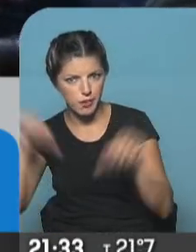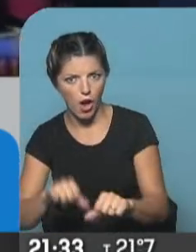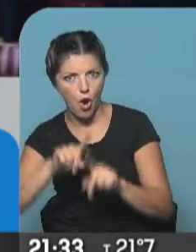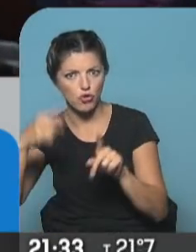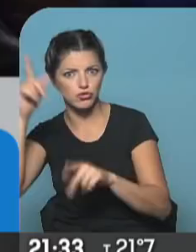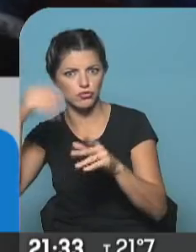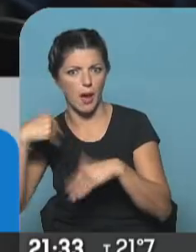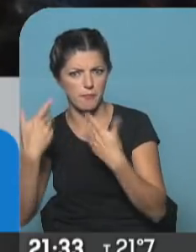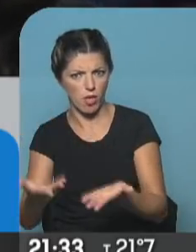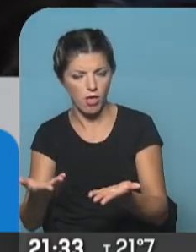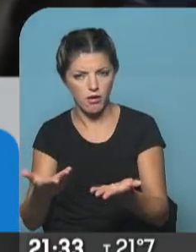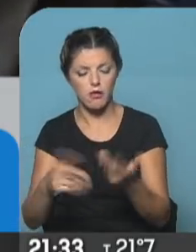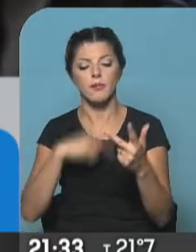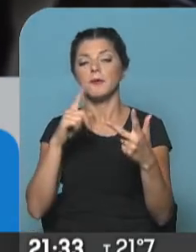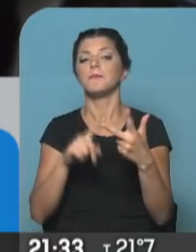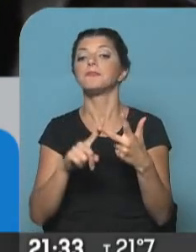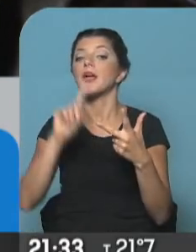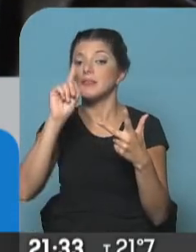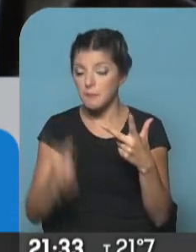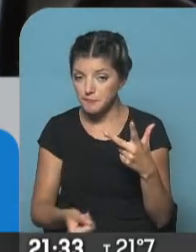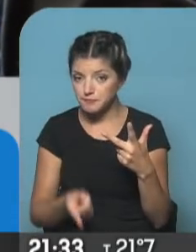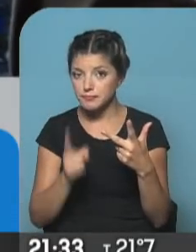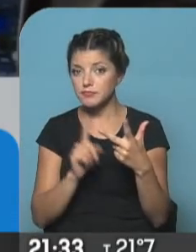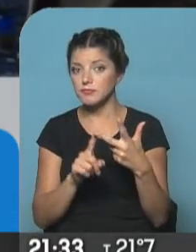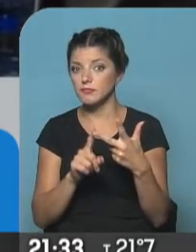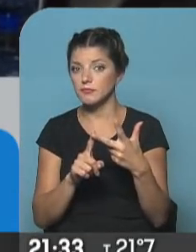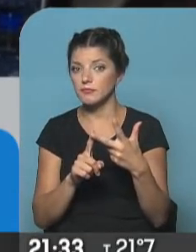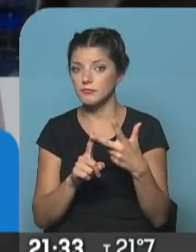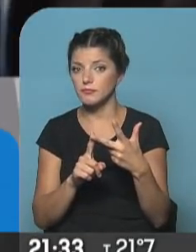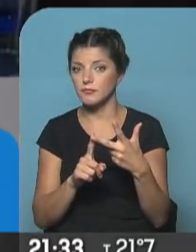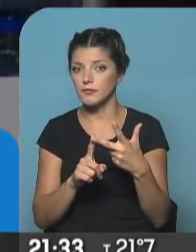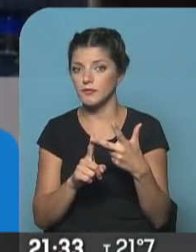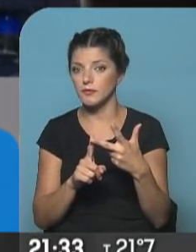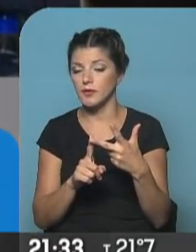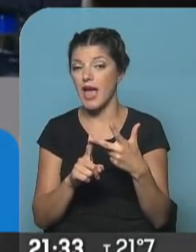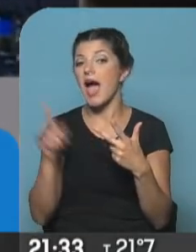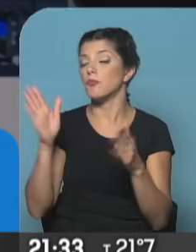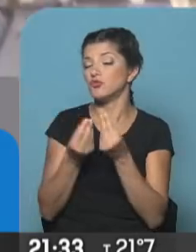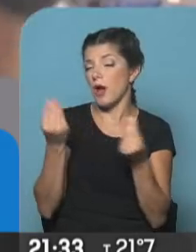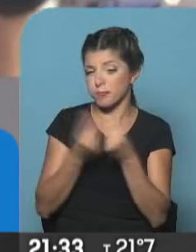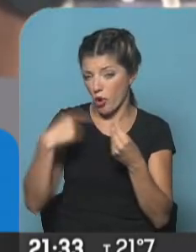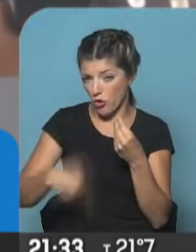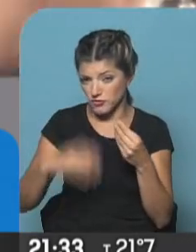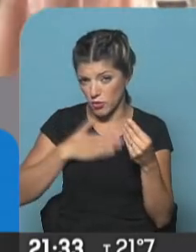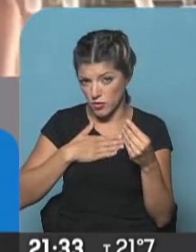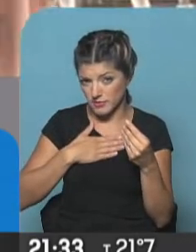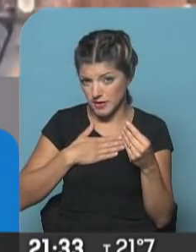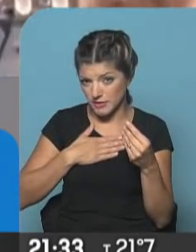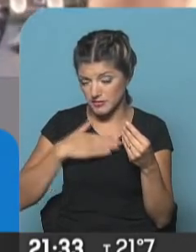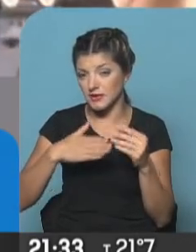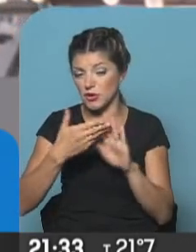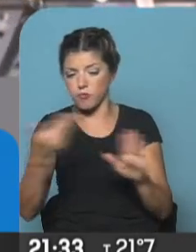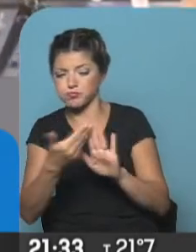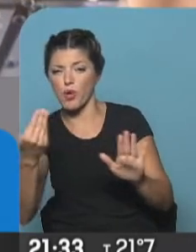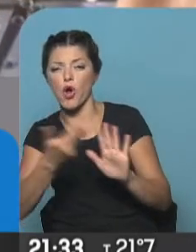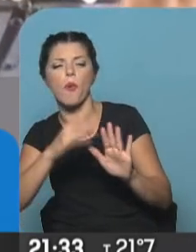absolutamente descuidada el robo que nos están haciendo de nuestra riqueza, hay especies